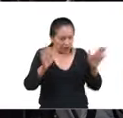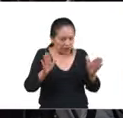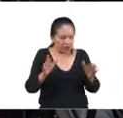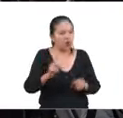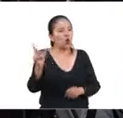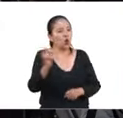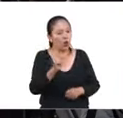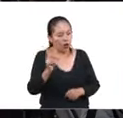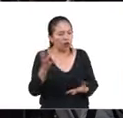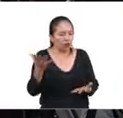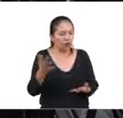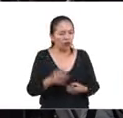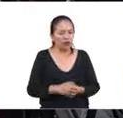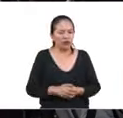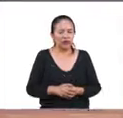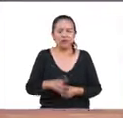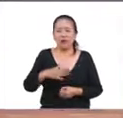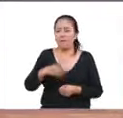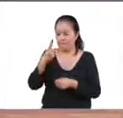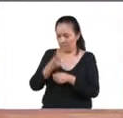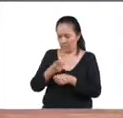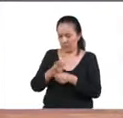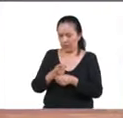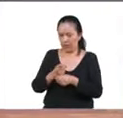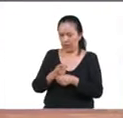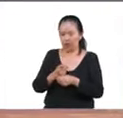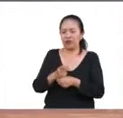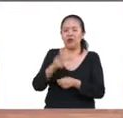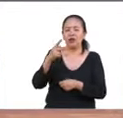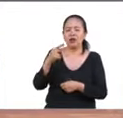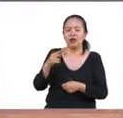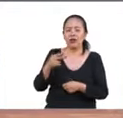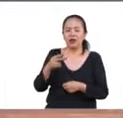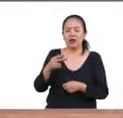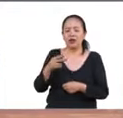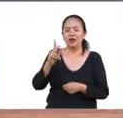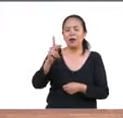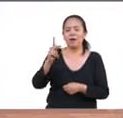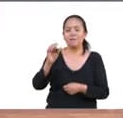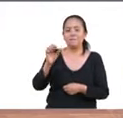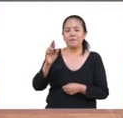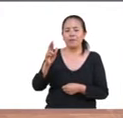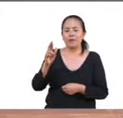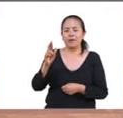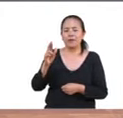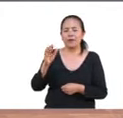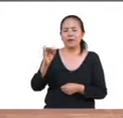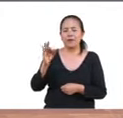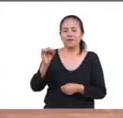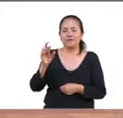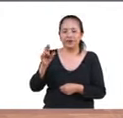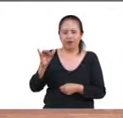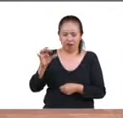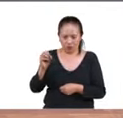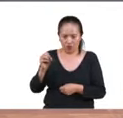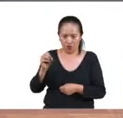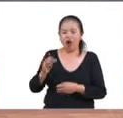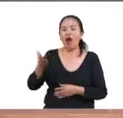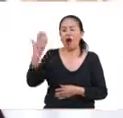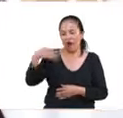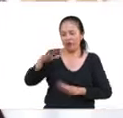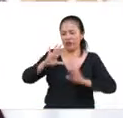¿Cuál será? Sí, la primera parte será hasta Periférico. Todavía no tenemos una fecha exacta, pero el día de ayer